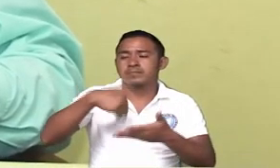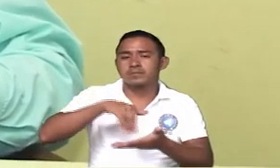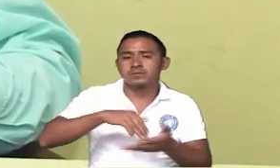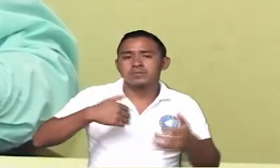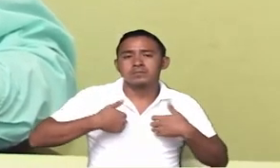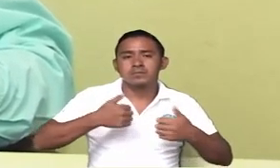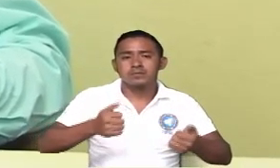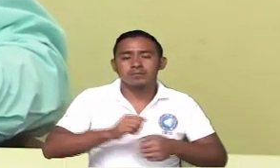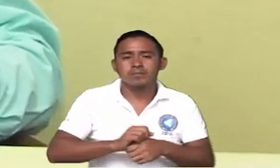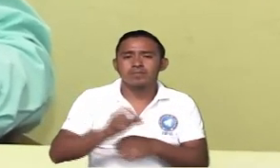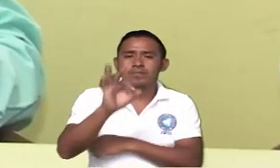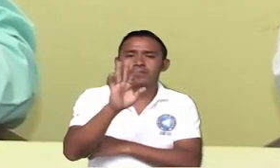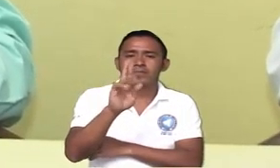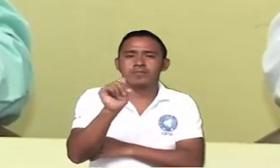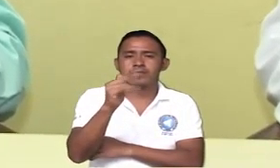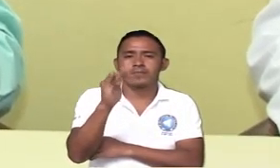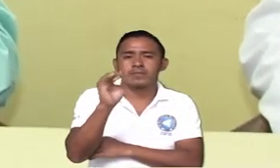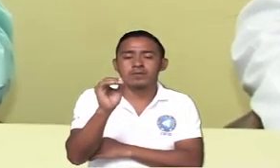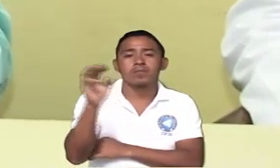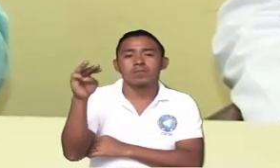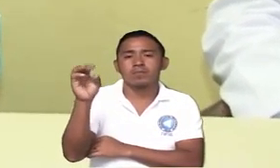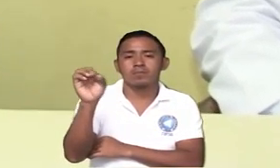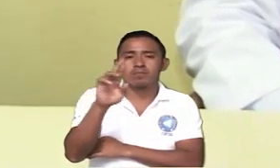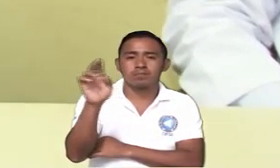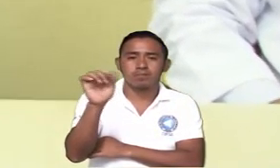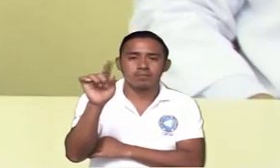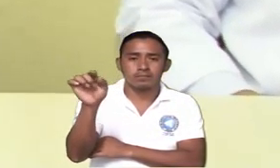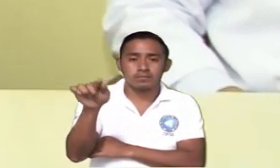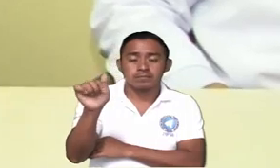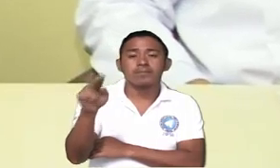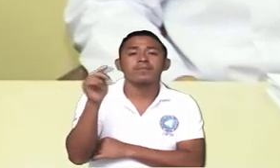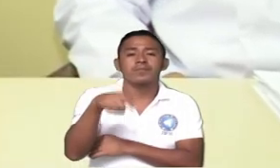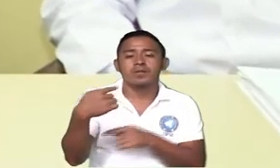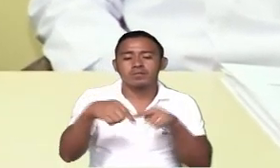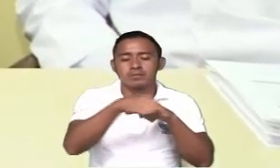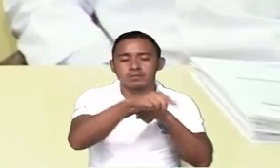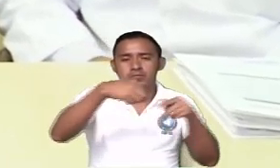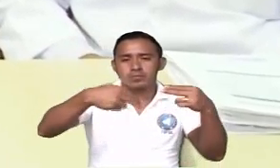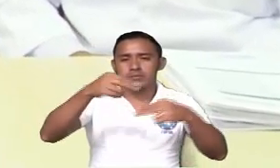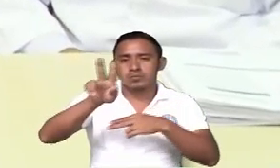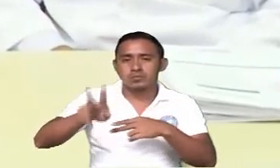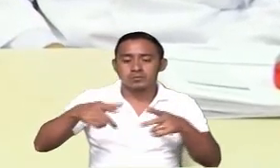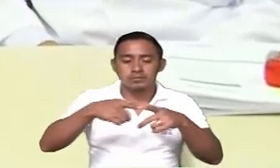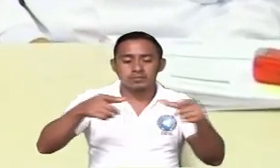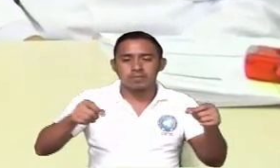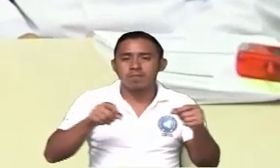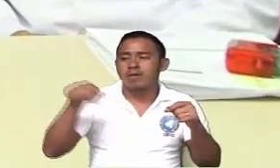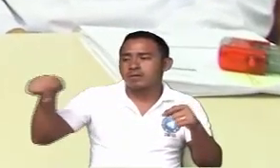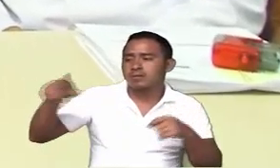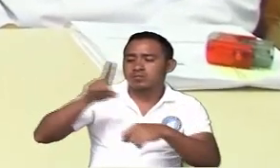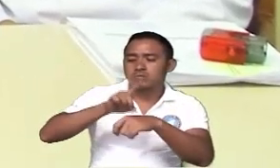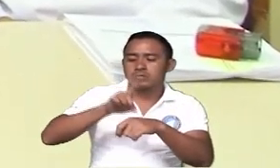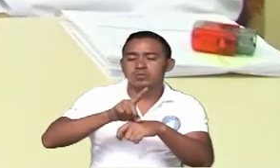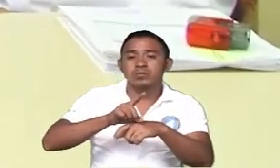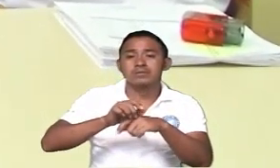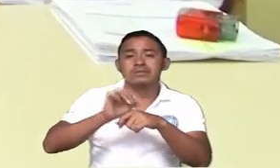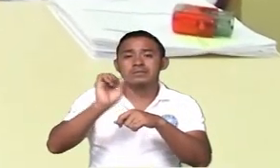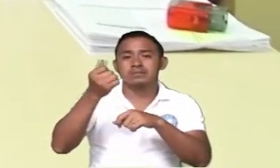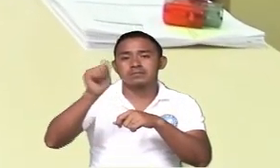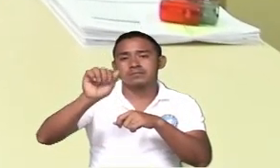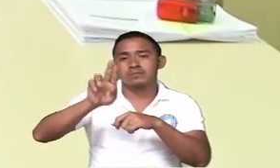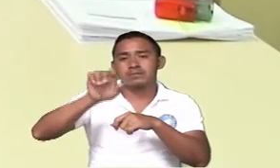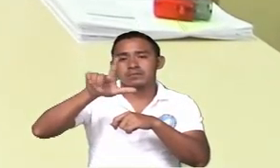Salud Francisco Morazán, ubicado en el distrito número 2 de Managua, para conversar con el doctor Saúl Cruz